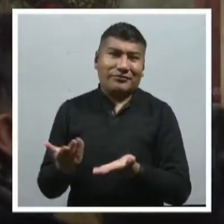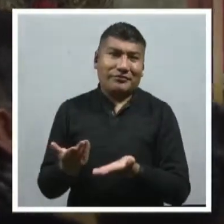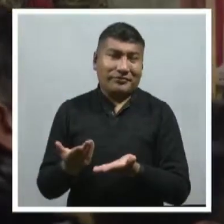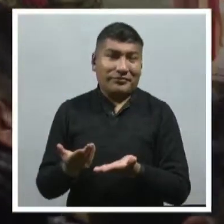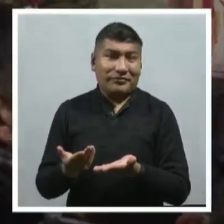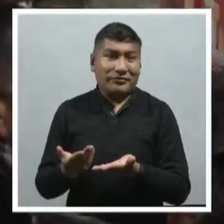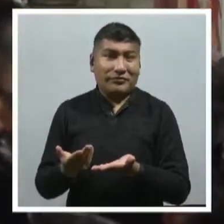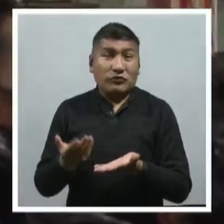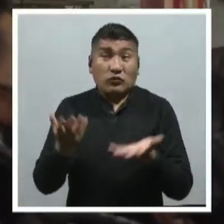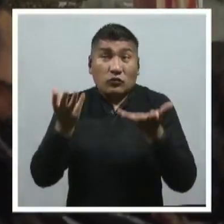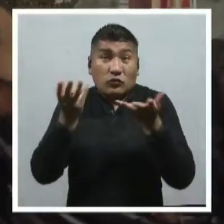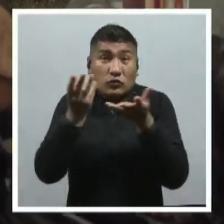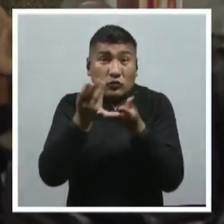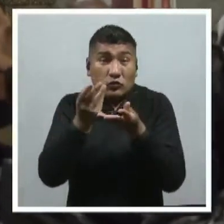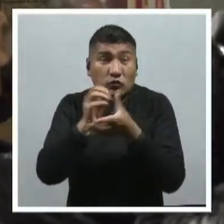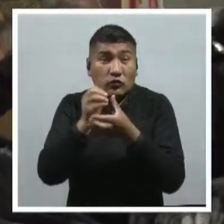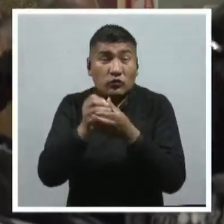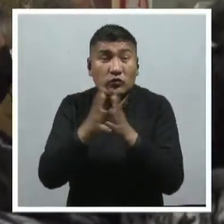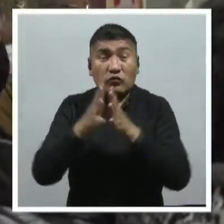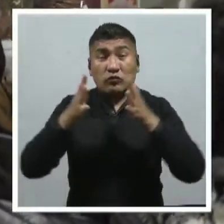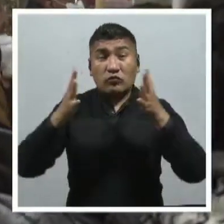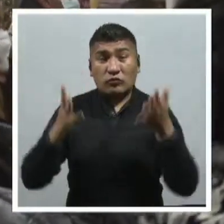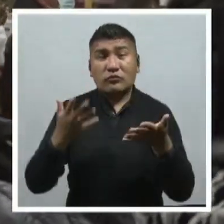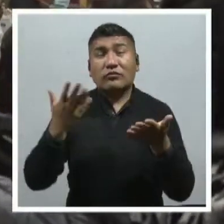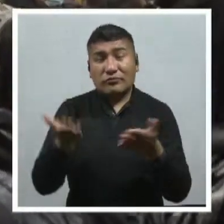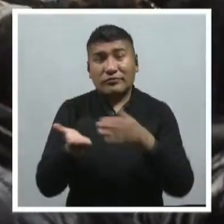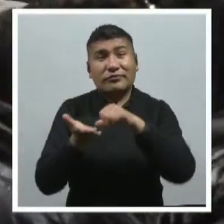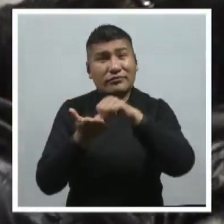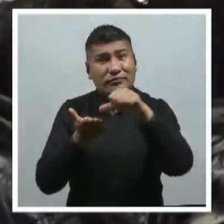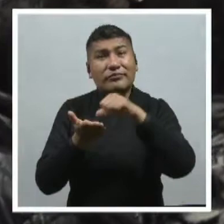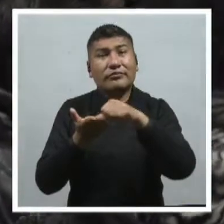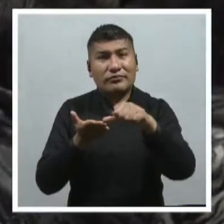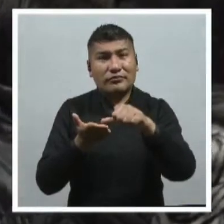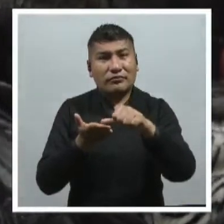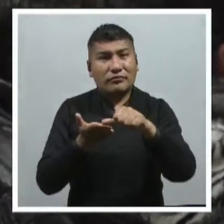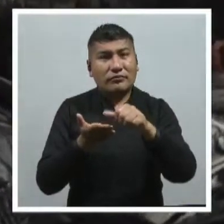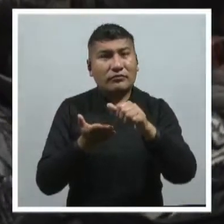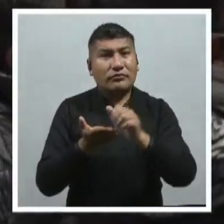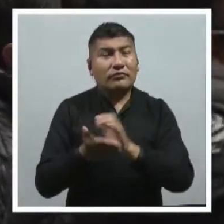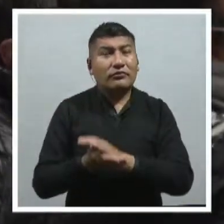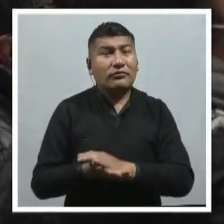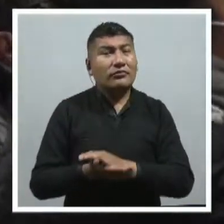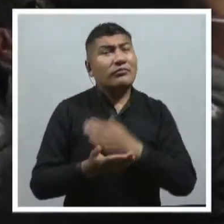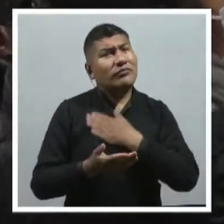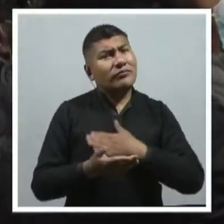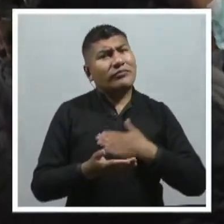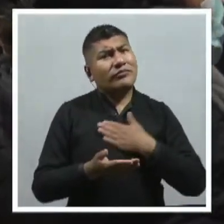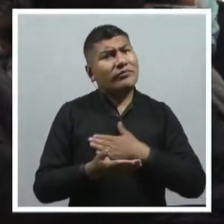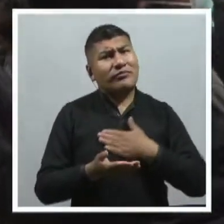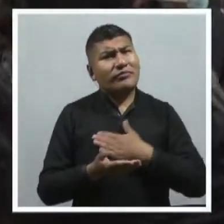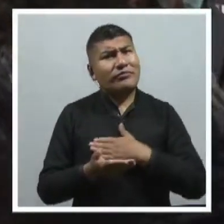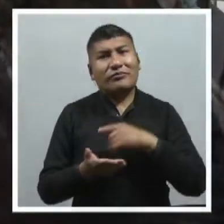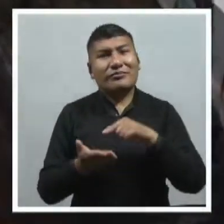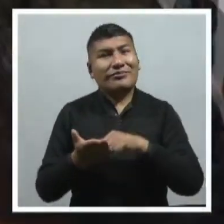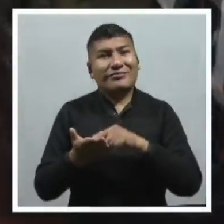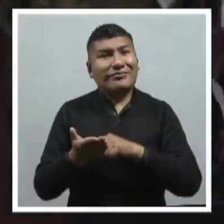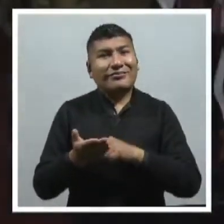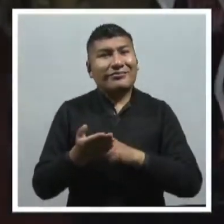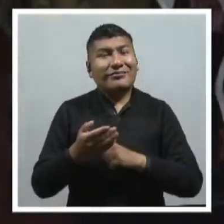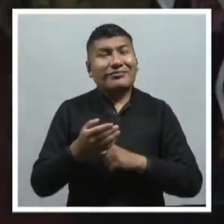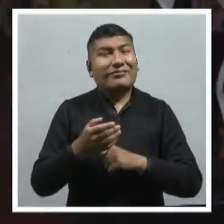Ya, lo poquito o lo mucho que tenemos hay que gastarlo. Por favor, ahí está la trampa del